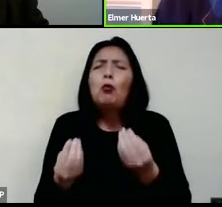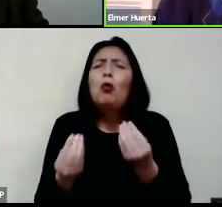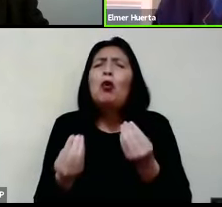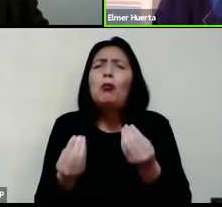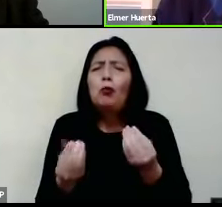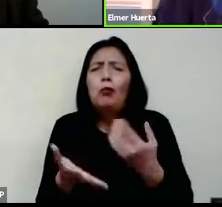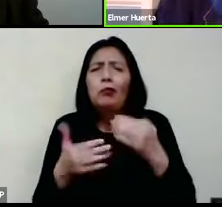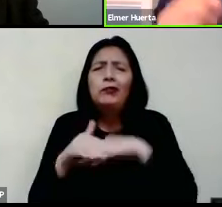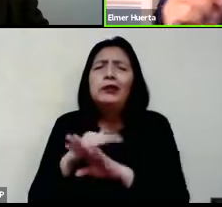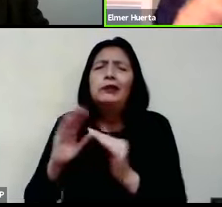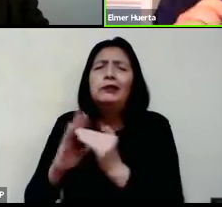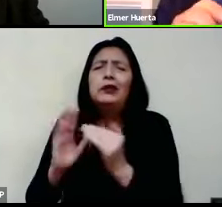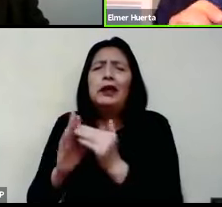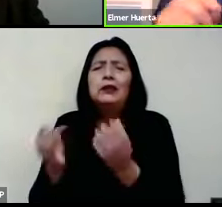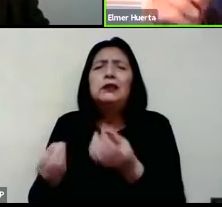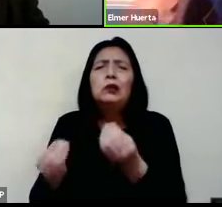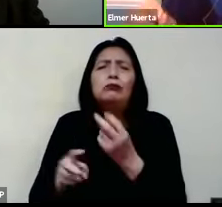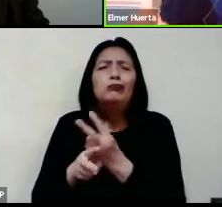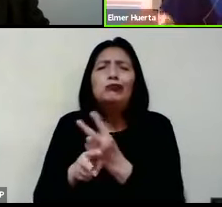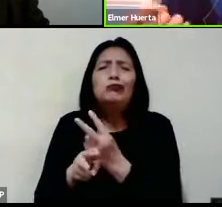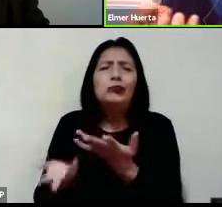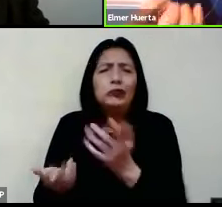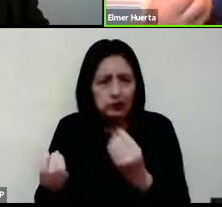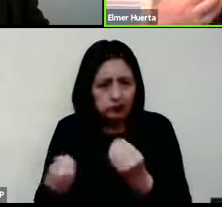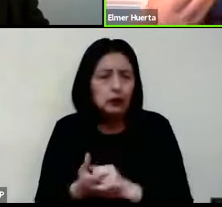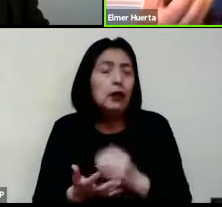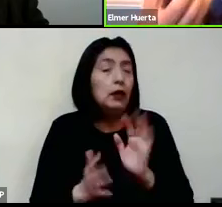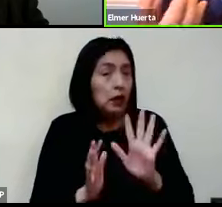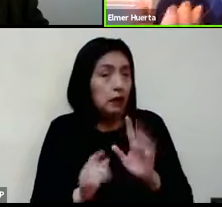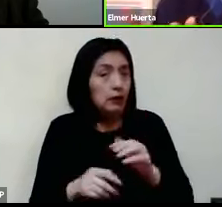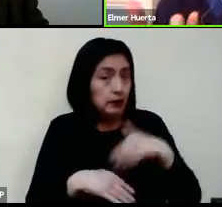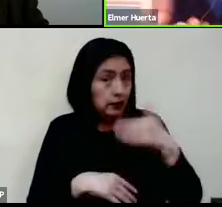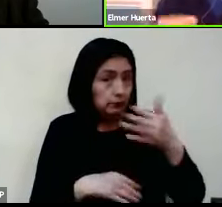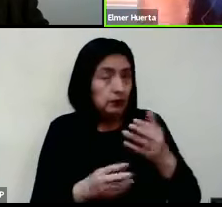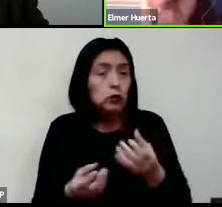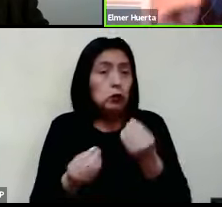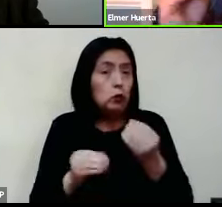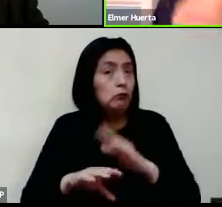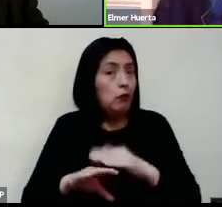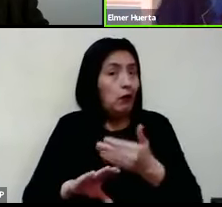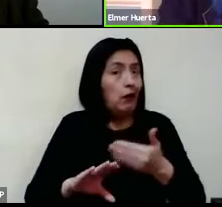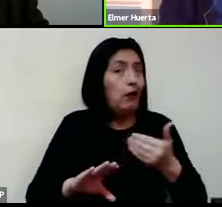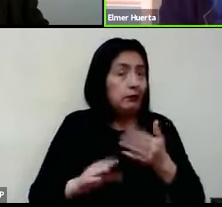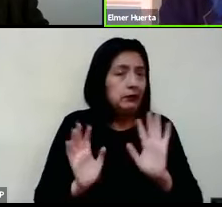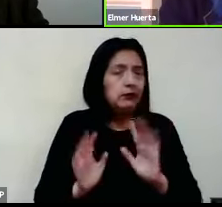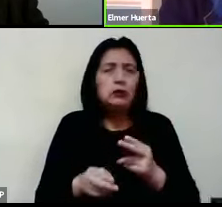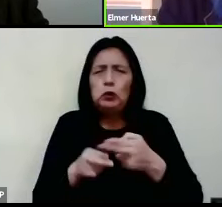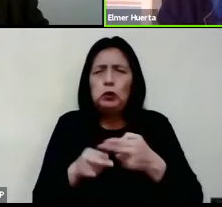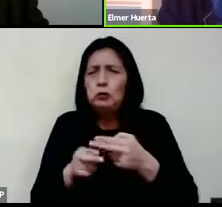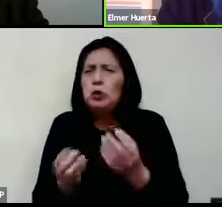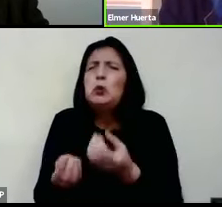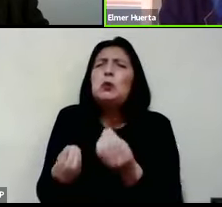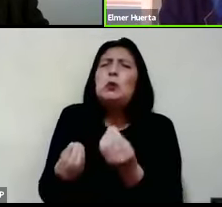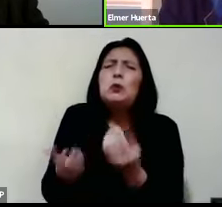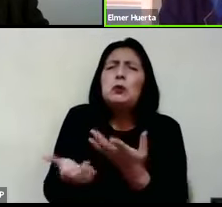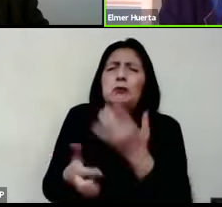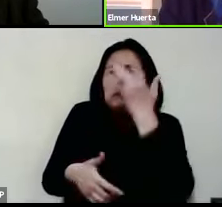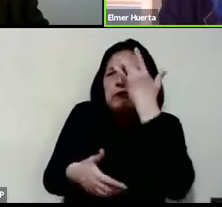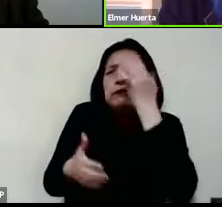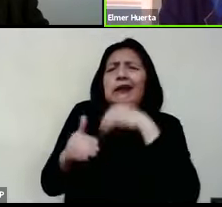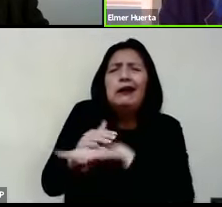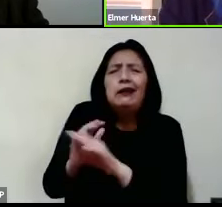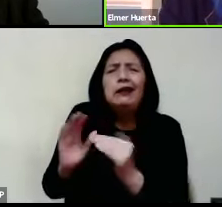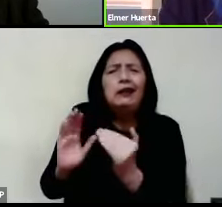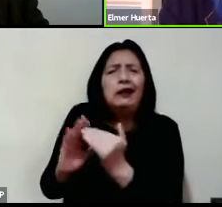en la casa. Y después de este punto vamos a hablar sobre cómo prevenir. Brevemente, ¿cómo se maneja esta enfermedad en